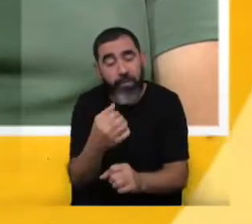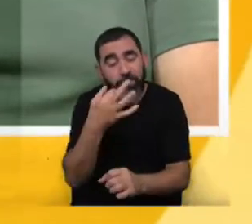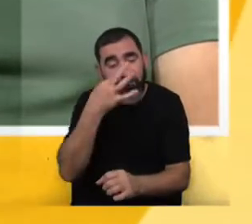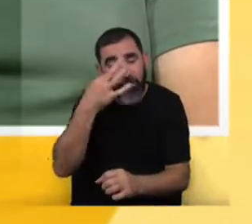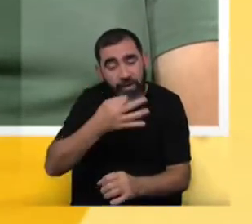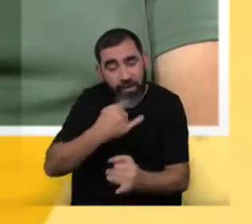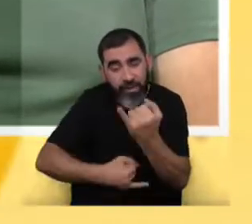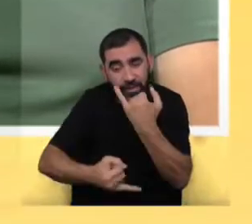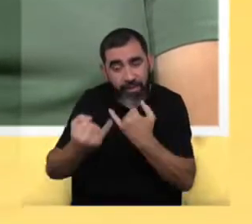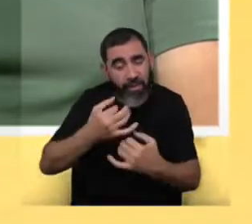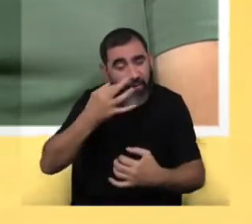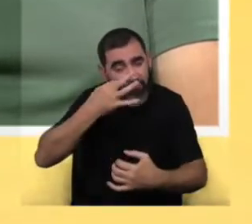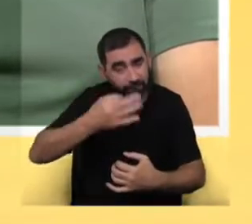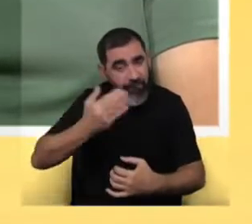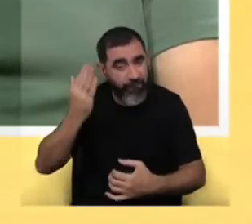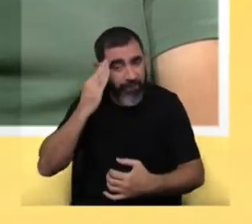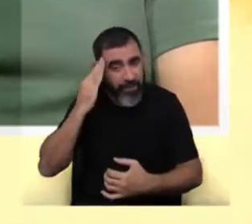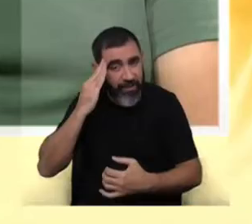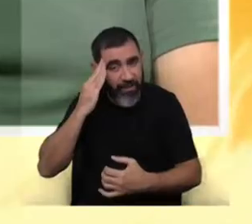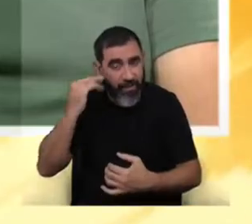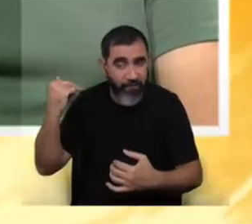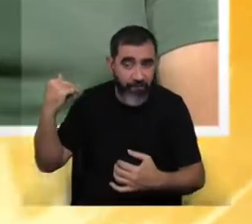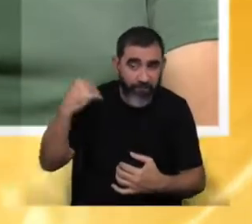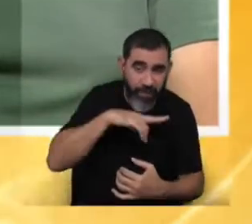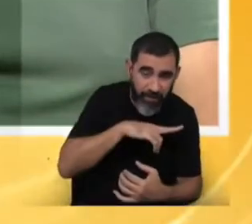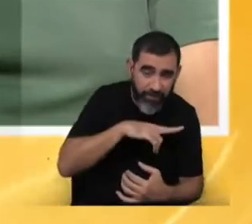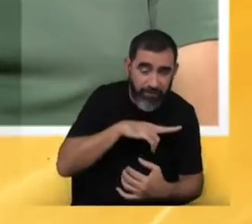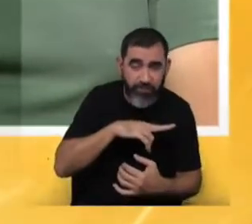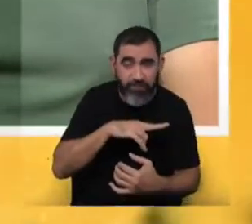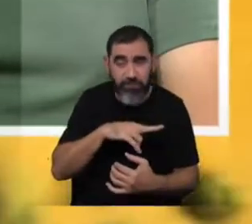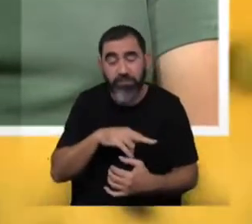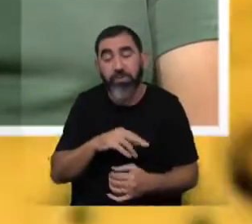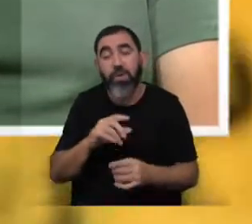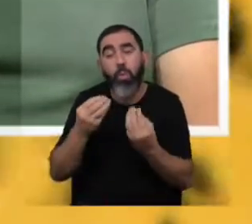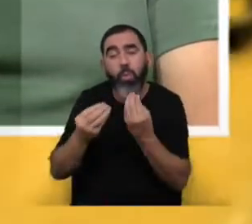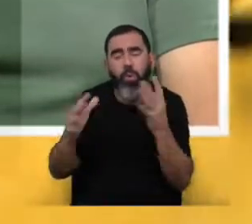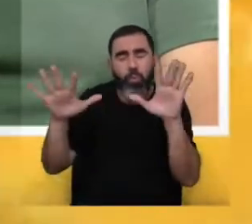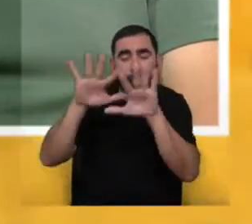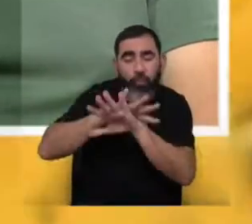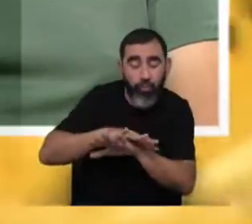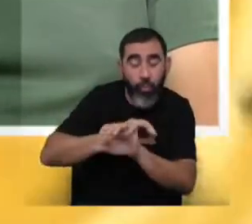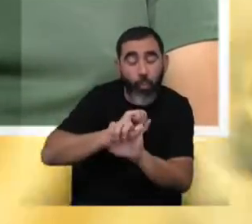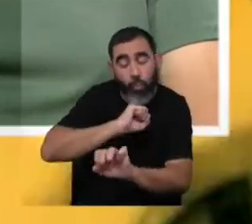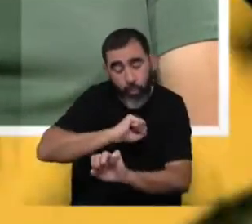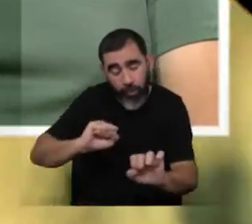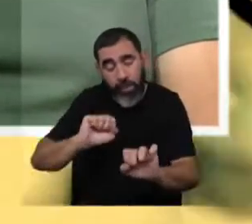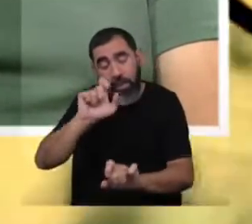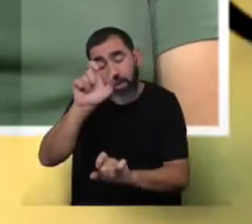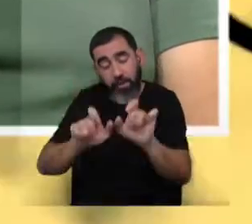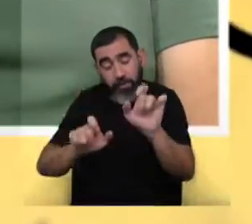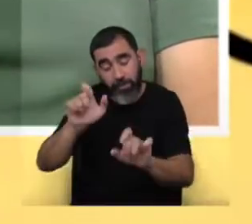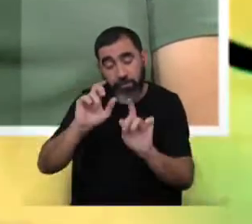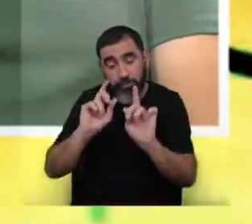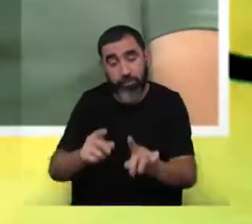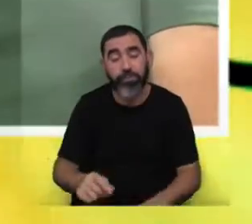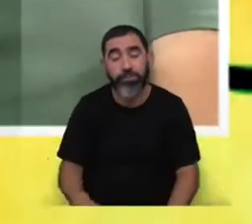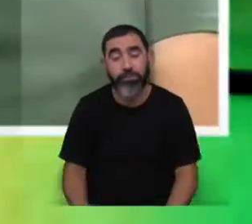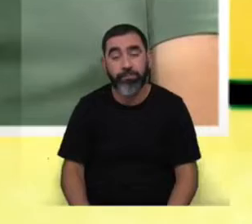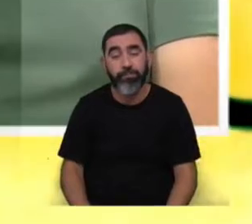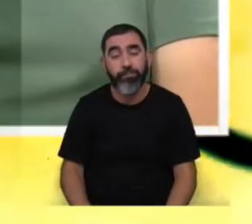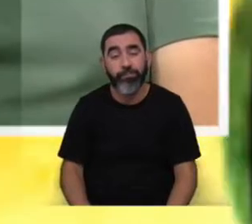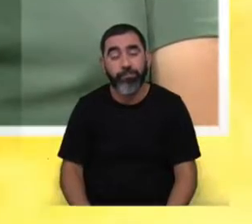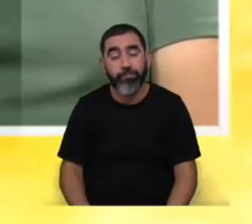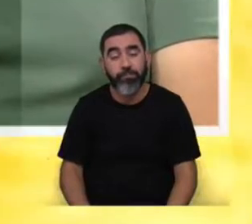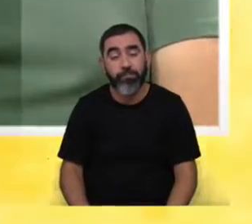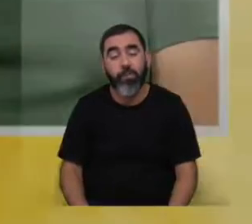información realmente, lo que realmente es cierto, lo que no, y el tipo de confusión que puede haber en la gente también. A partir de eso,